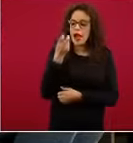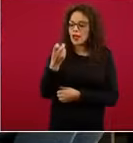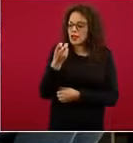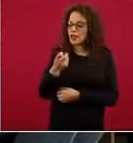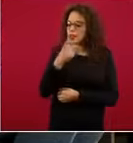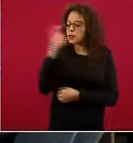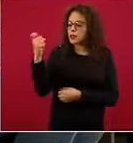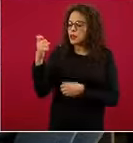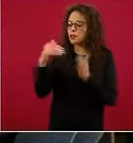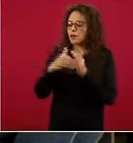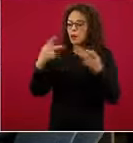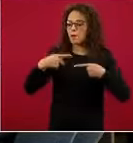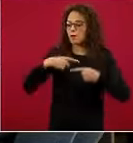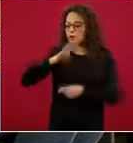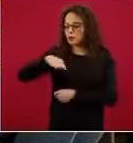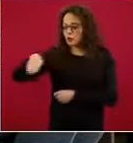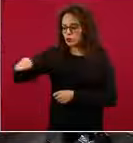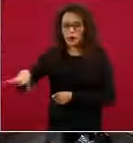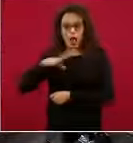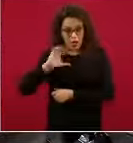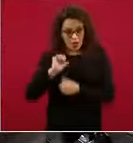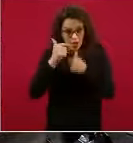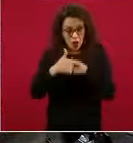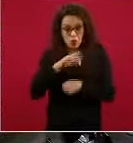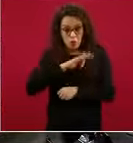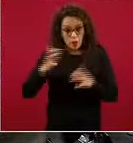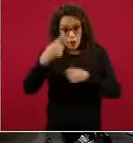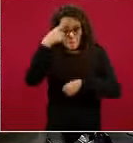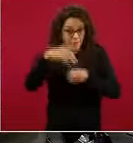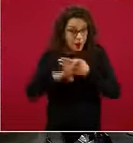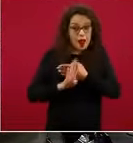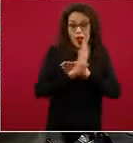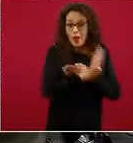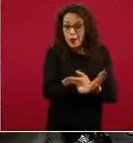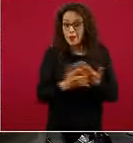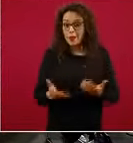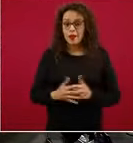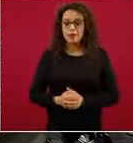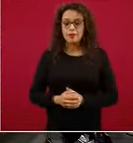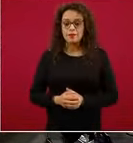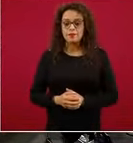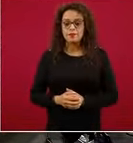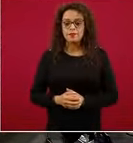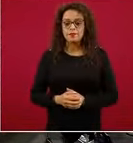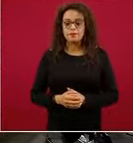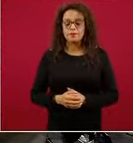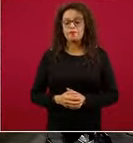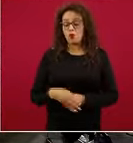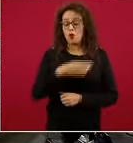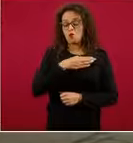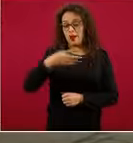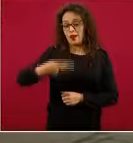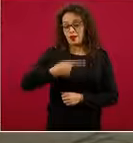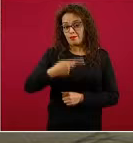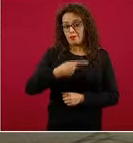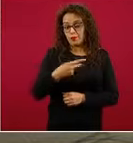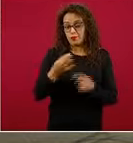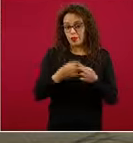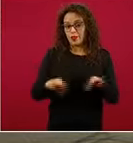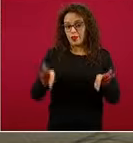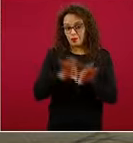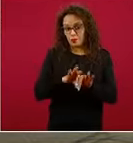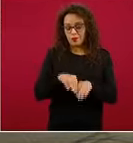hizo, o se hizo todo lo que se podía hacer? Gracias. Muchas gracias. Son preguntas muy relevantes. Lástima que nos quedan solo dos minutos. Intentaré responder algunas. Si algo